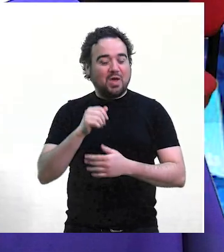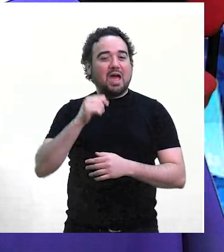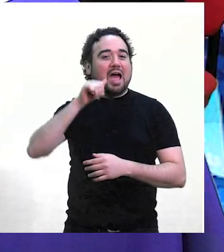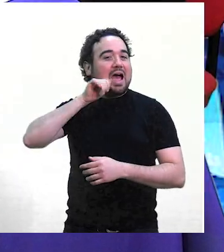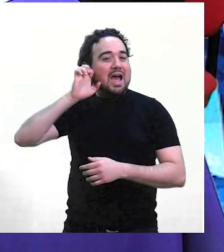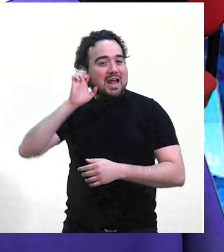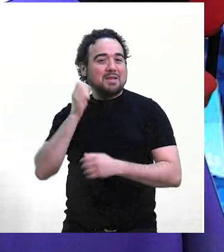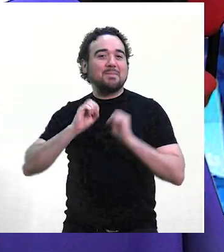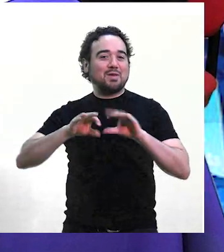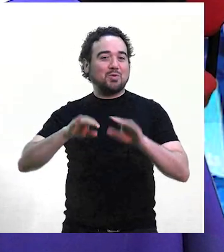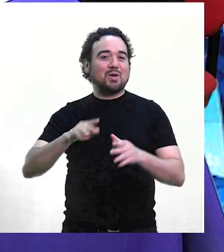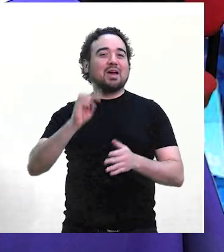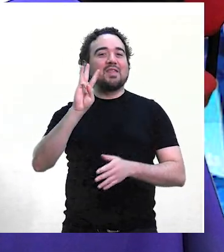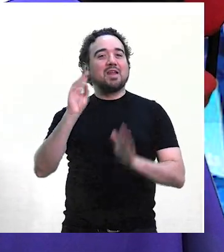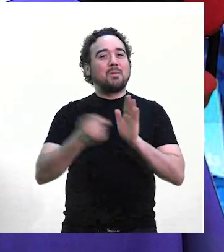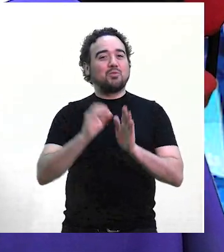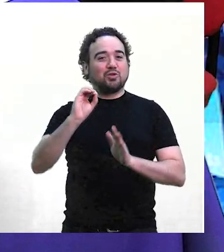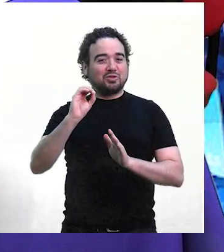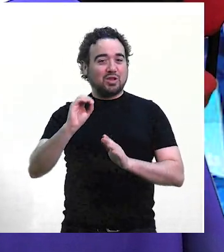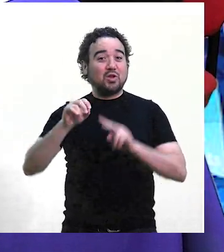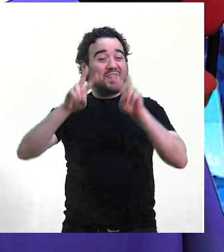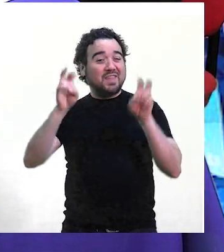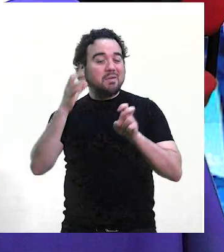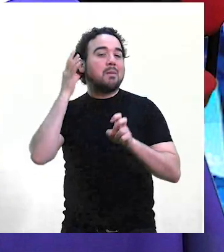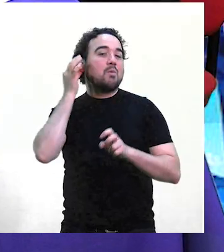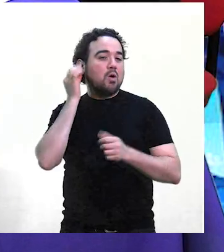con nuestro tema, como ya saben, mujeres en la ciencia.